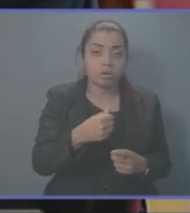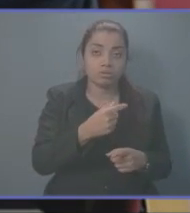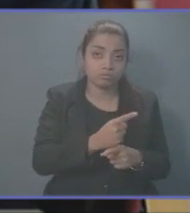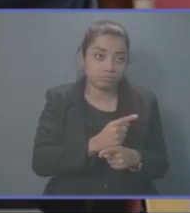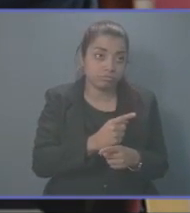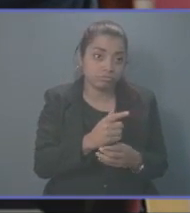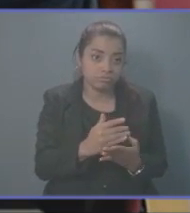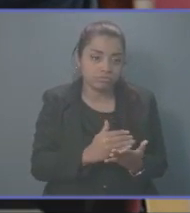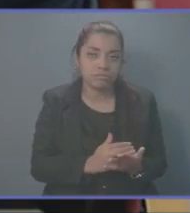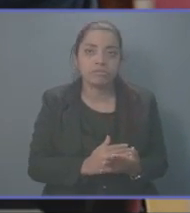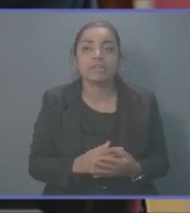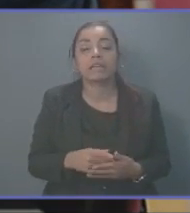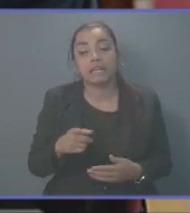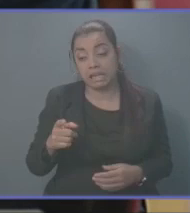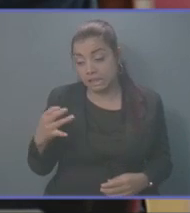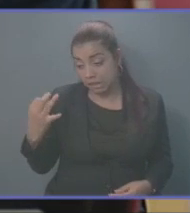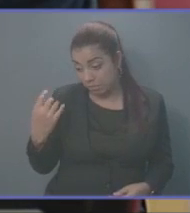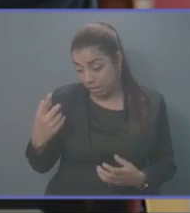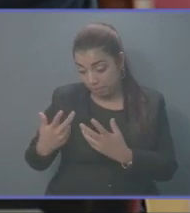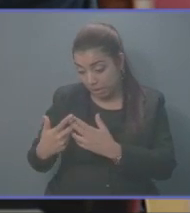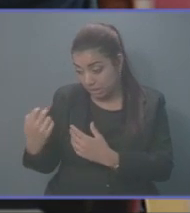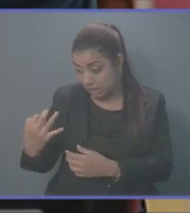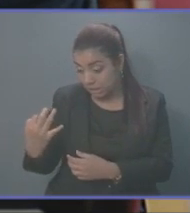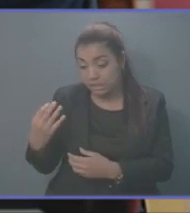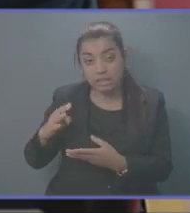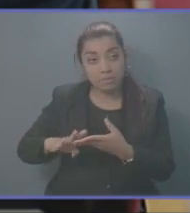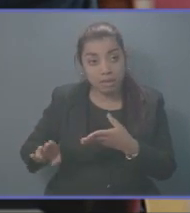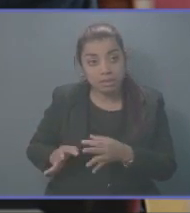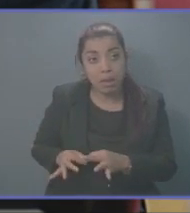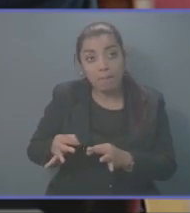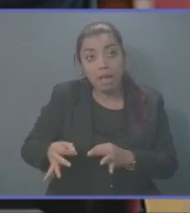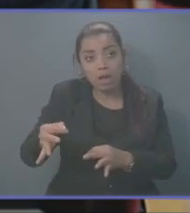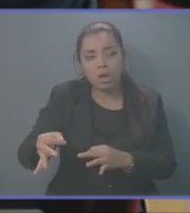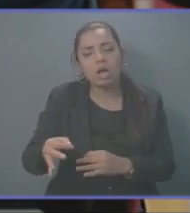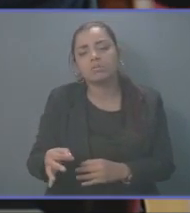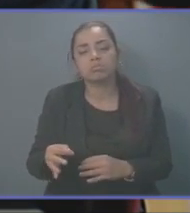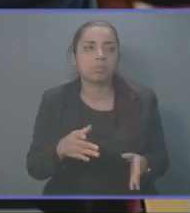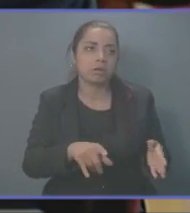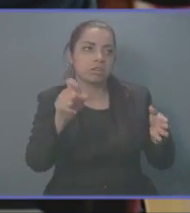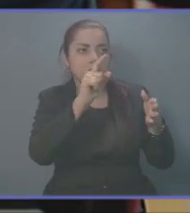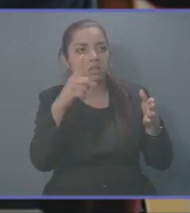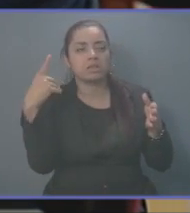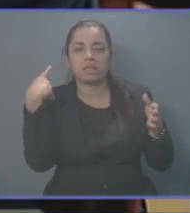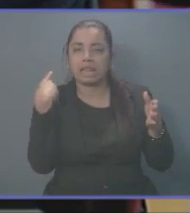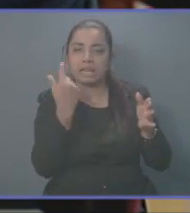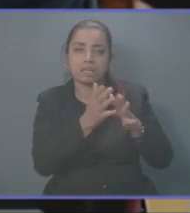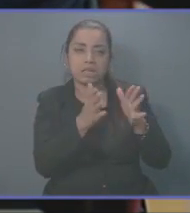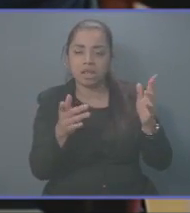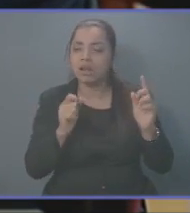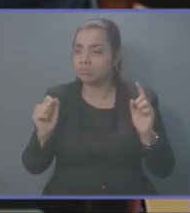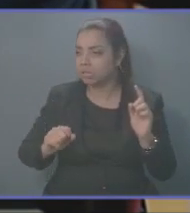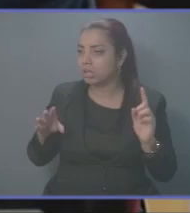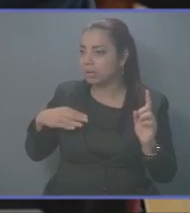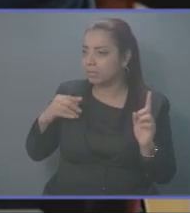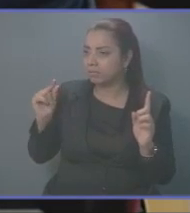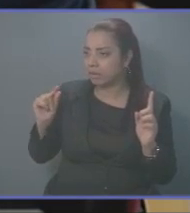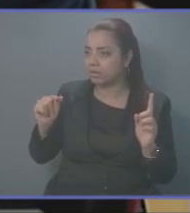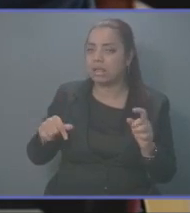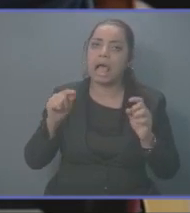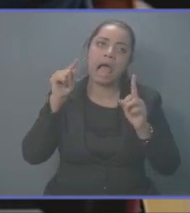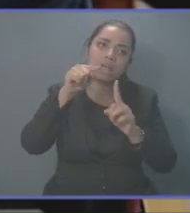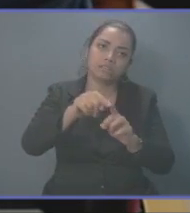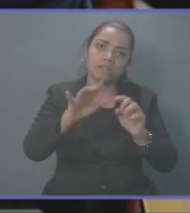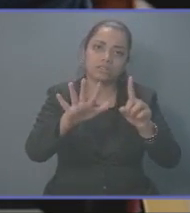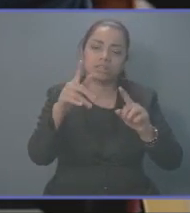este caso de necesitar un plazo para el pago, la Dirección General de Tesorería deberá concedérseles plazo hasta por un máximo de 6